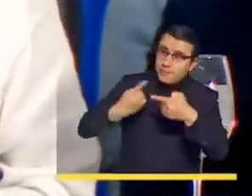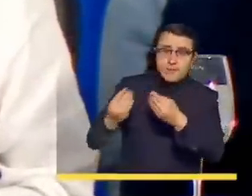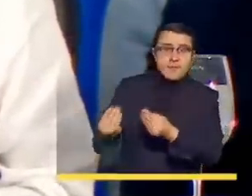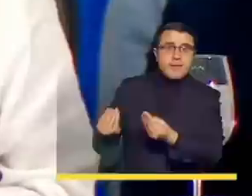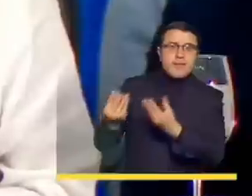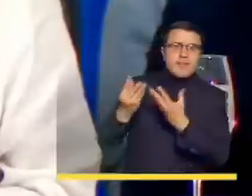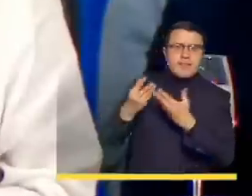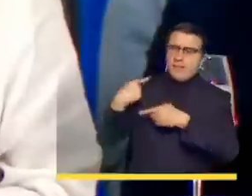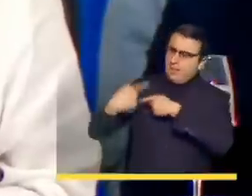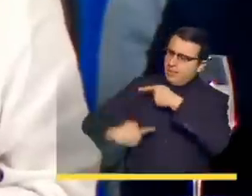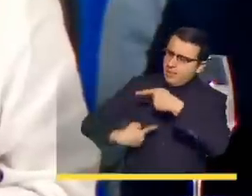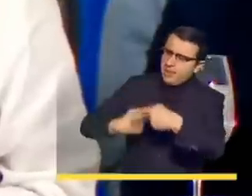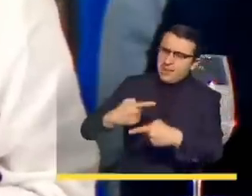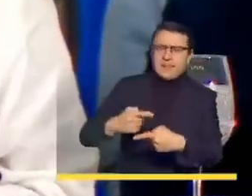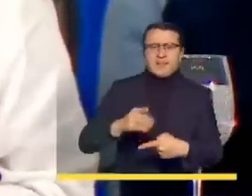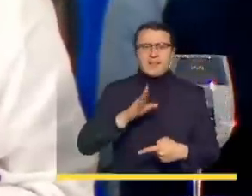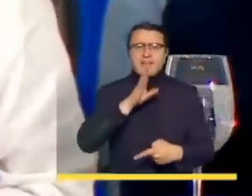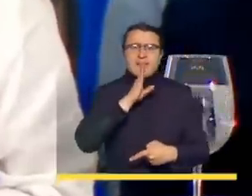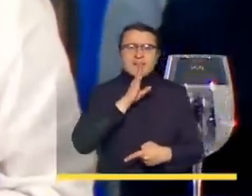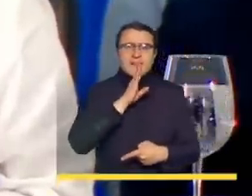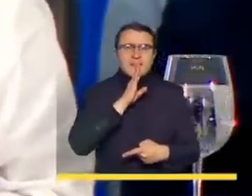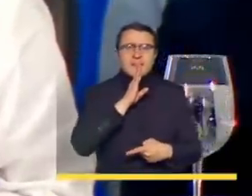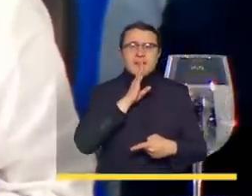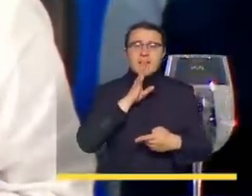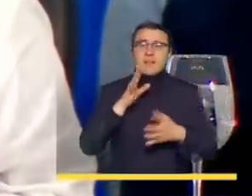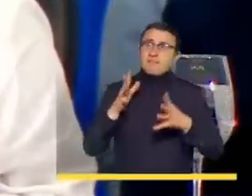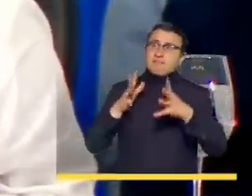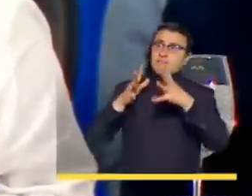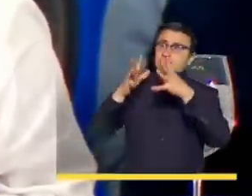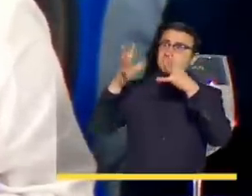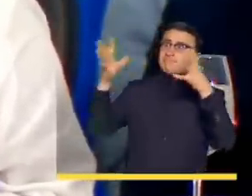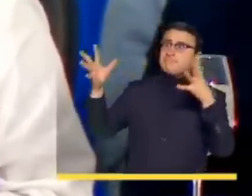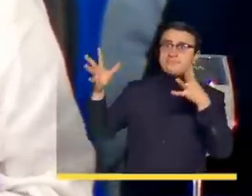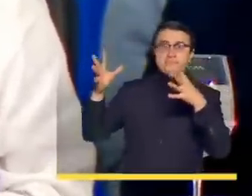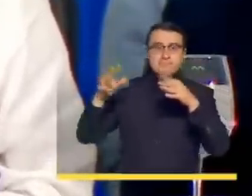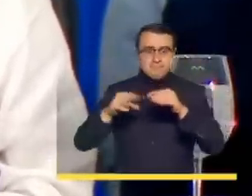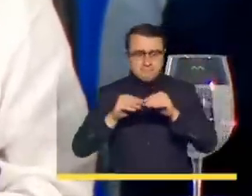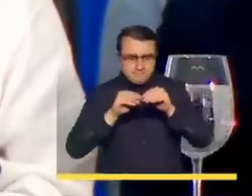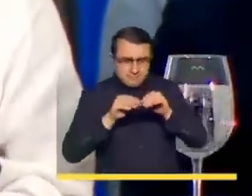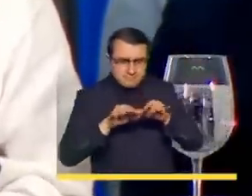heredado de las grandes civilizaciones que florecieron